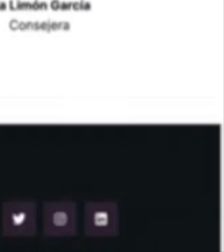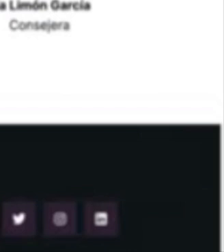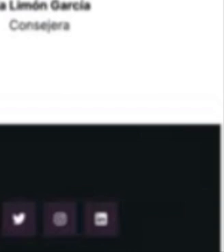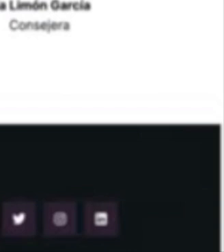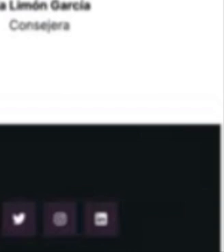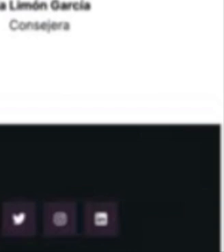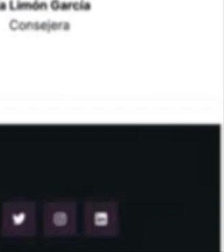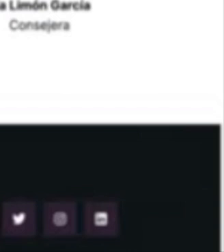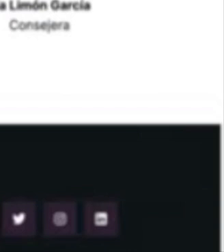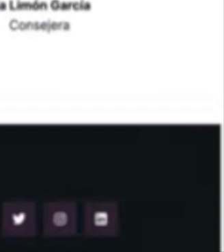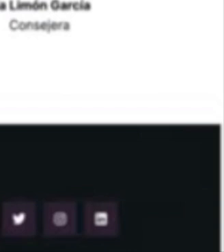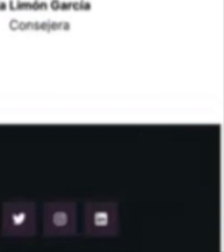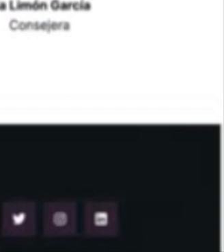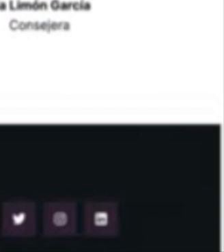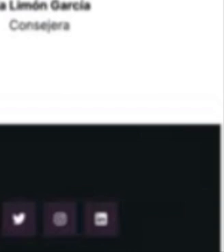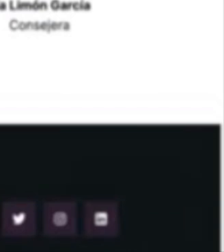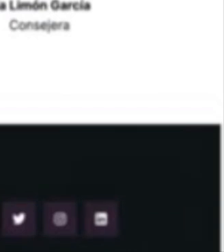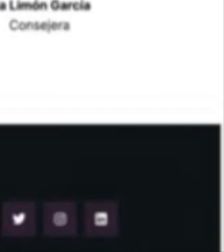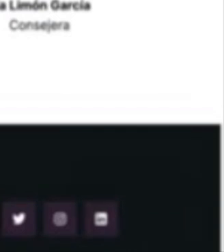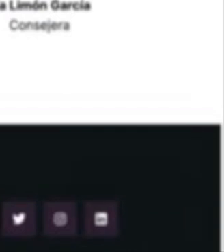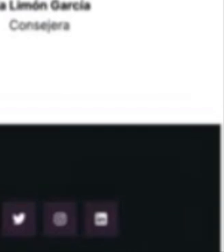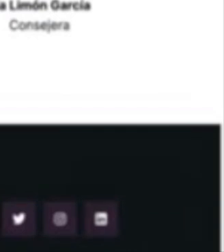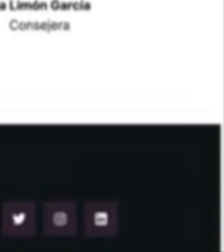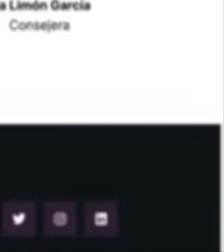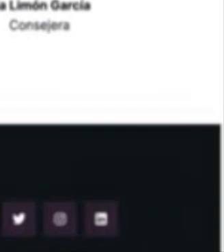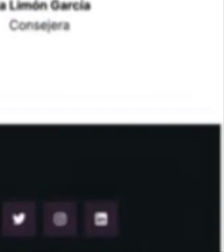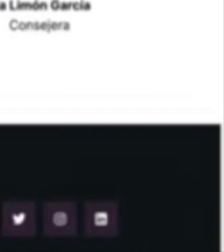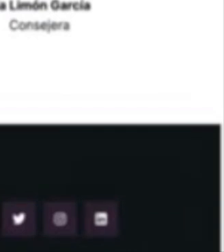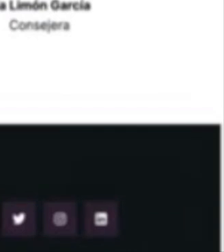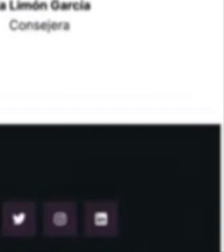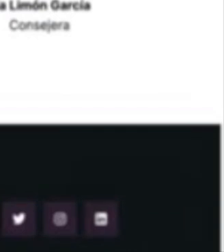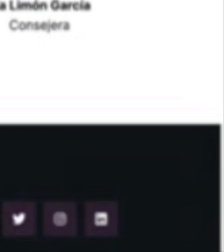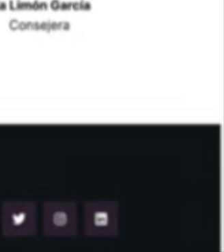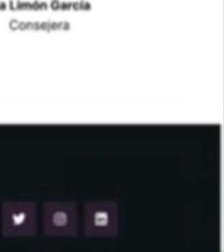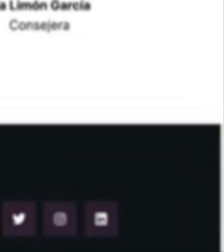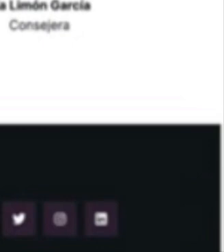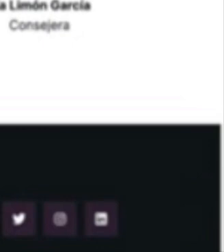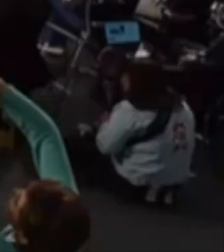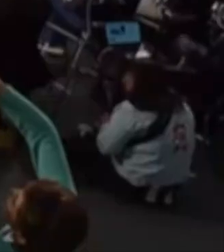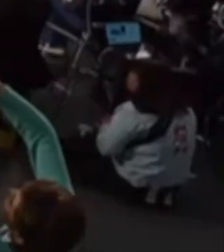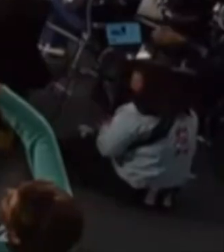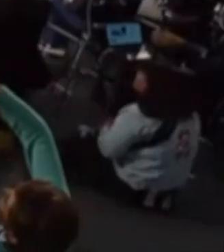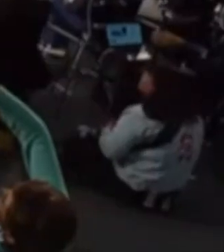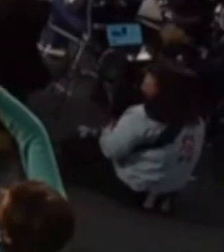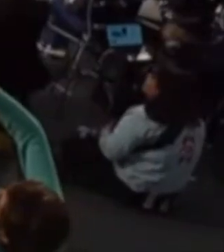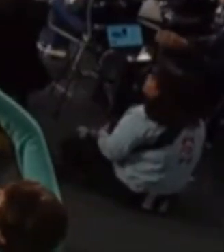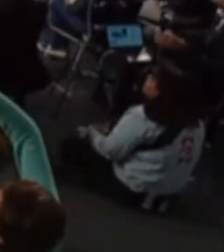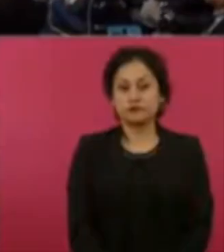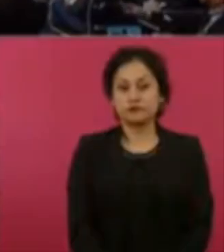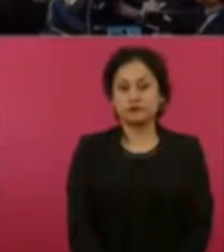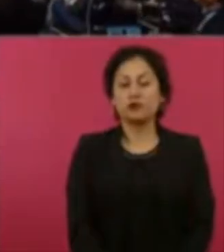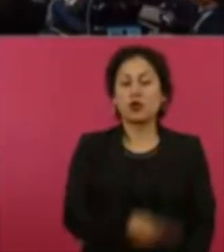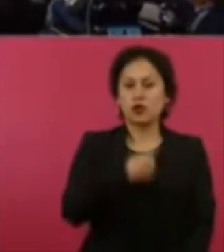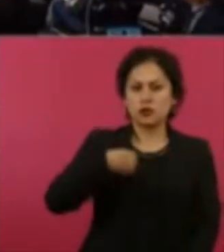presentaremos los recursos necesarios, pero sí hacemos público nuestra preocupación de la extra.